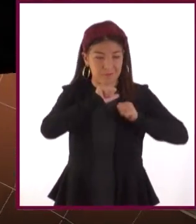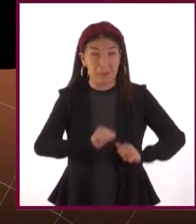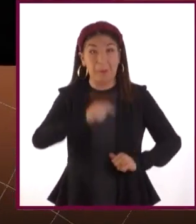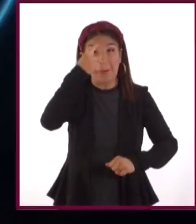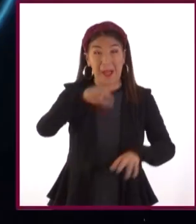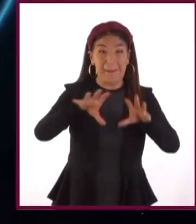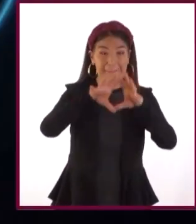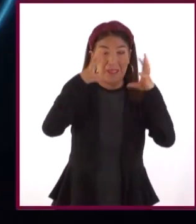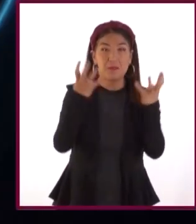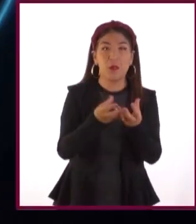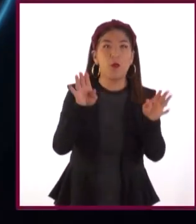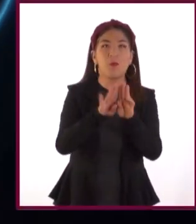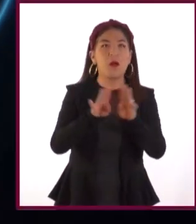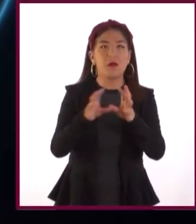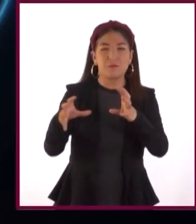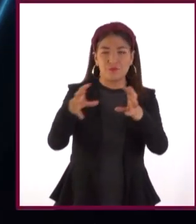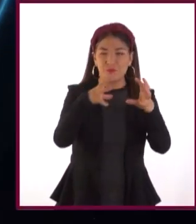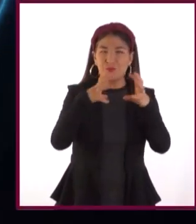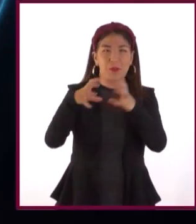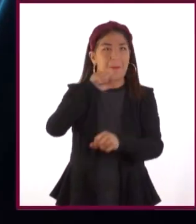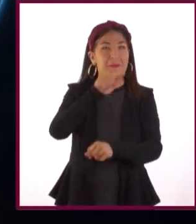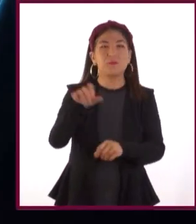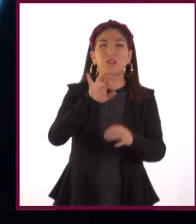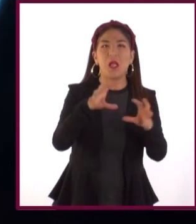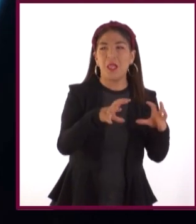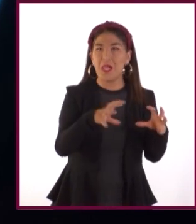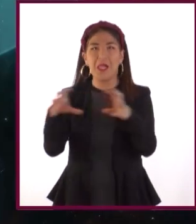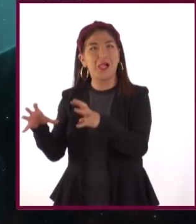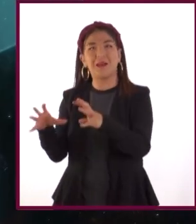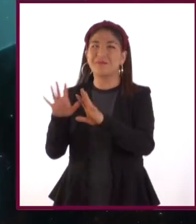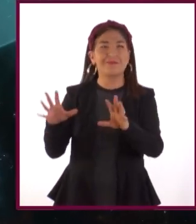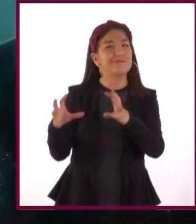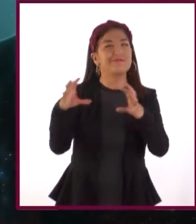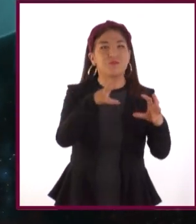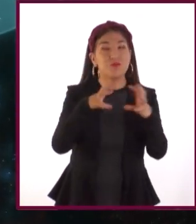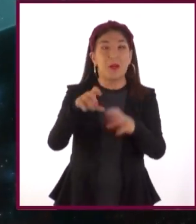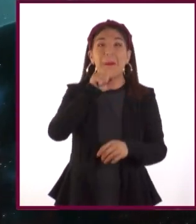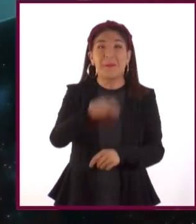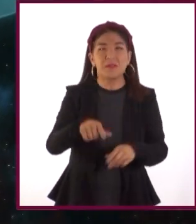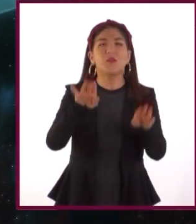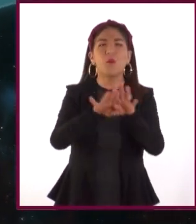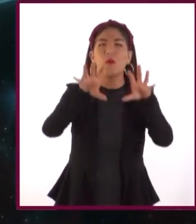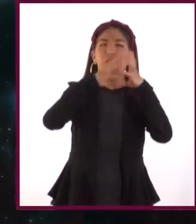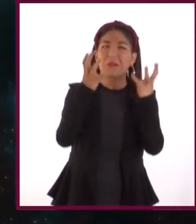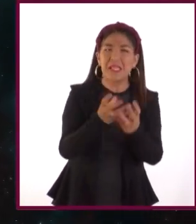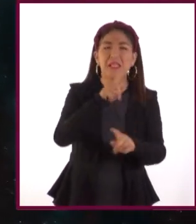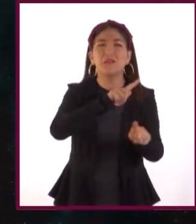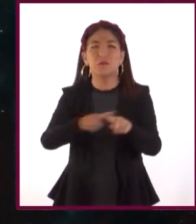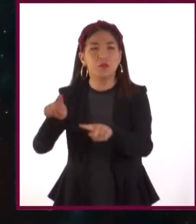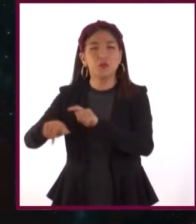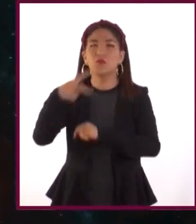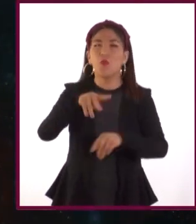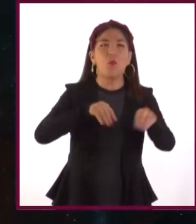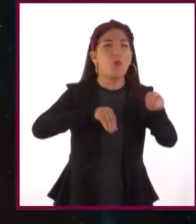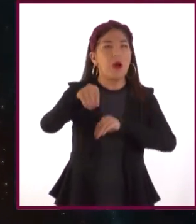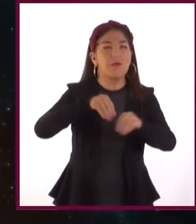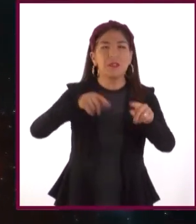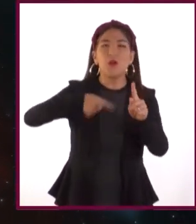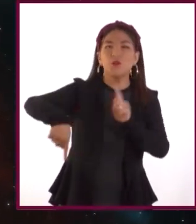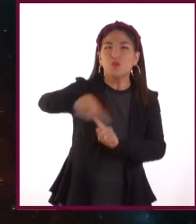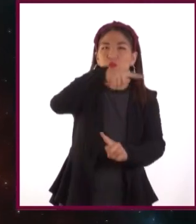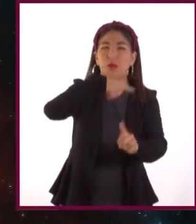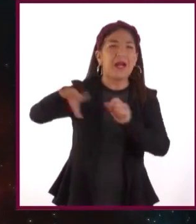estos conceptos están relacionados con la ley de gravedad. La gravedad, que es una fuerza fundamental del universo, ya